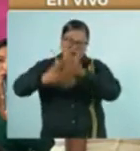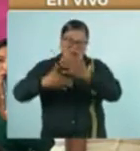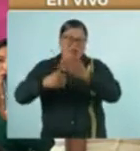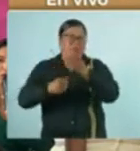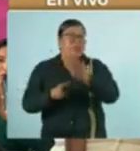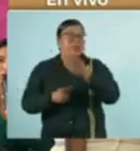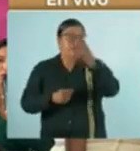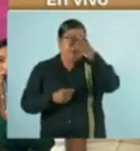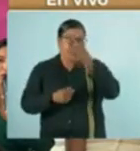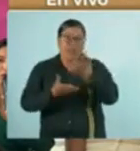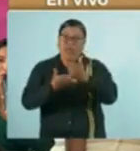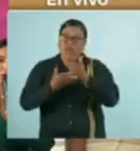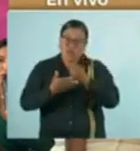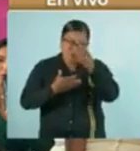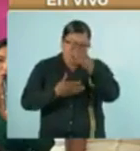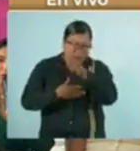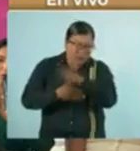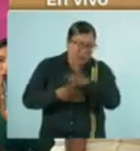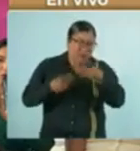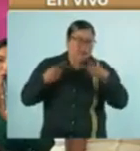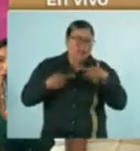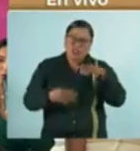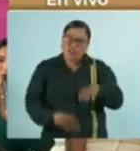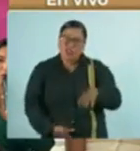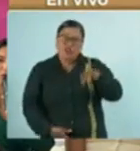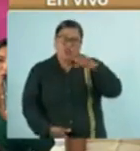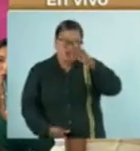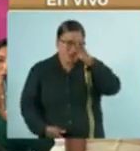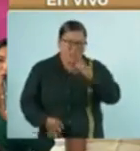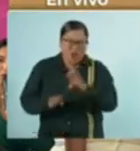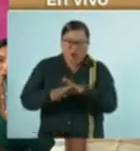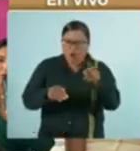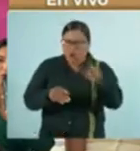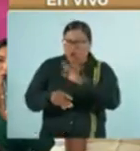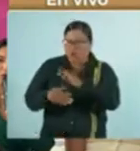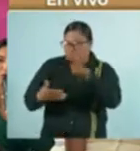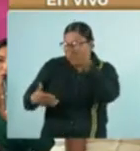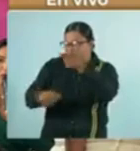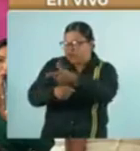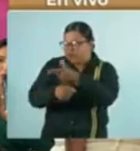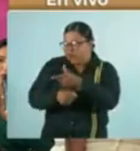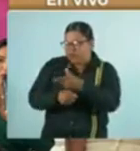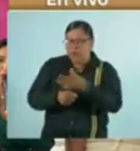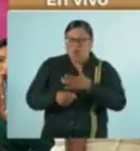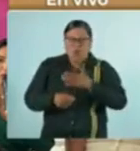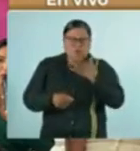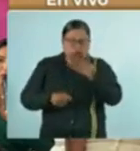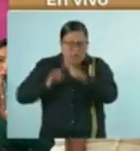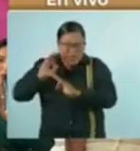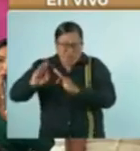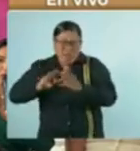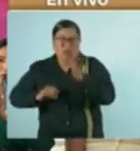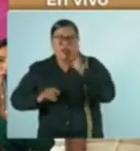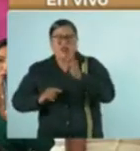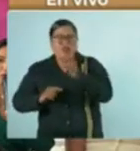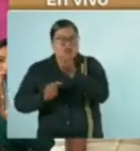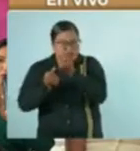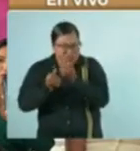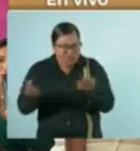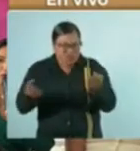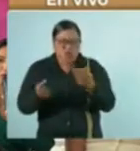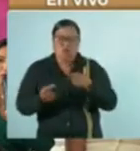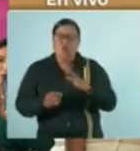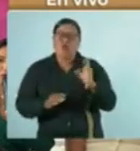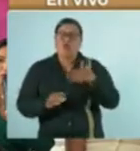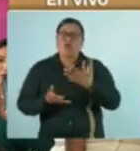instrumento que nos ayuda a las personas adultas para poder identificar cuándo estamos tratando bien a un niño o a una niña y cuándo